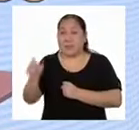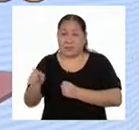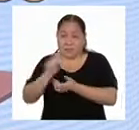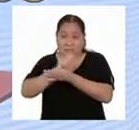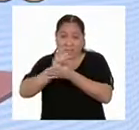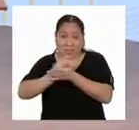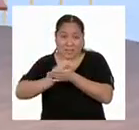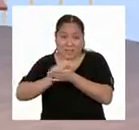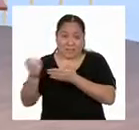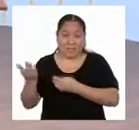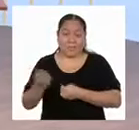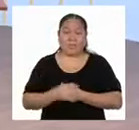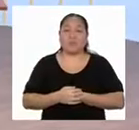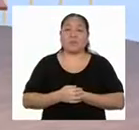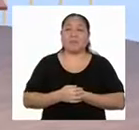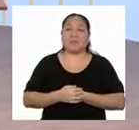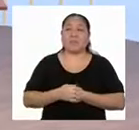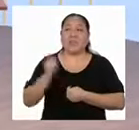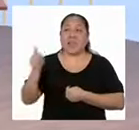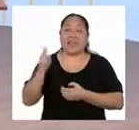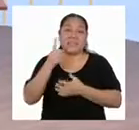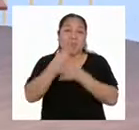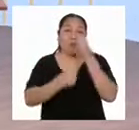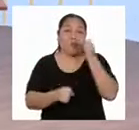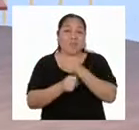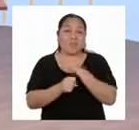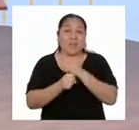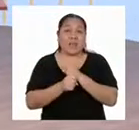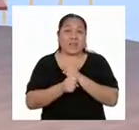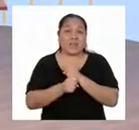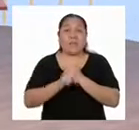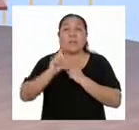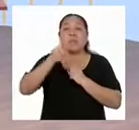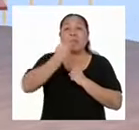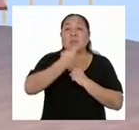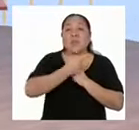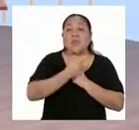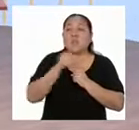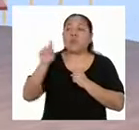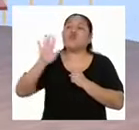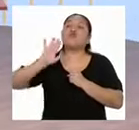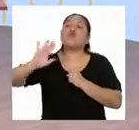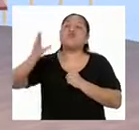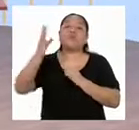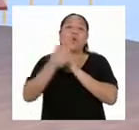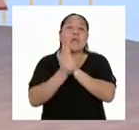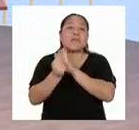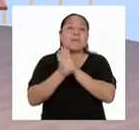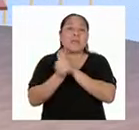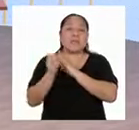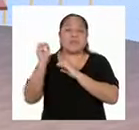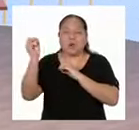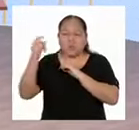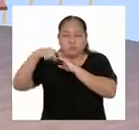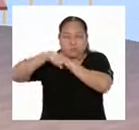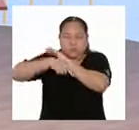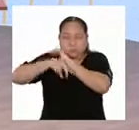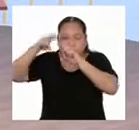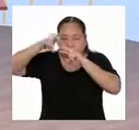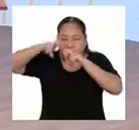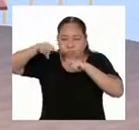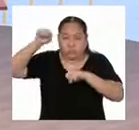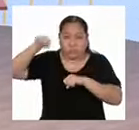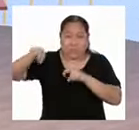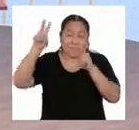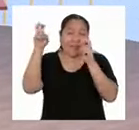autor que está detrás. Esta confiabilidad se basa en primer lugar en el grado de experiencia o especialización del autor